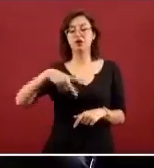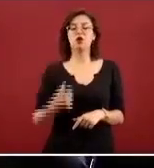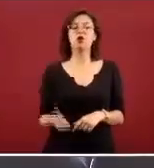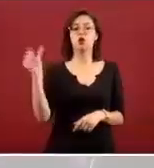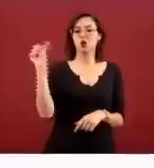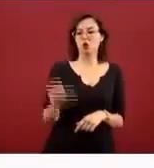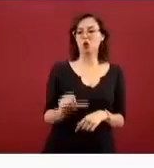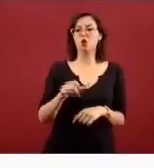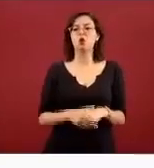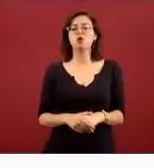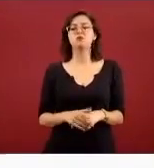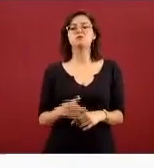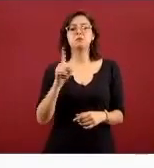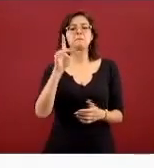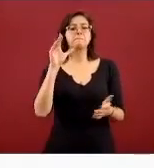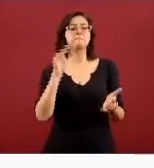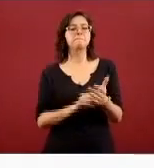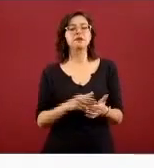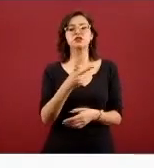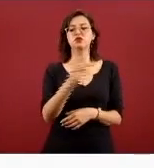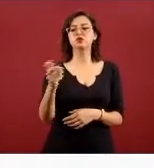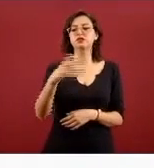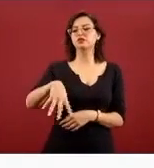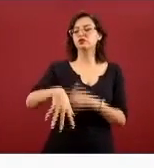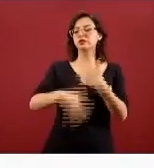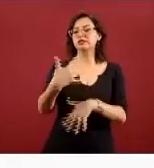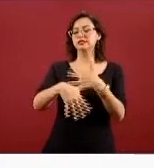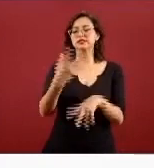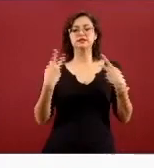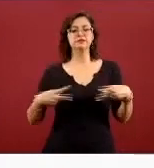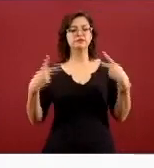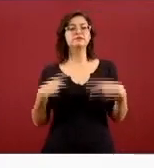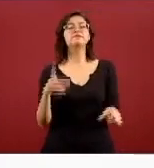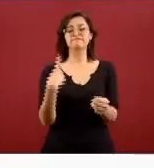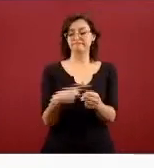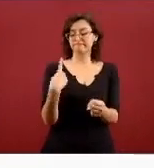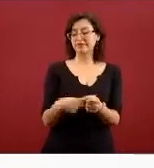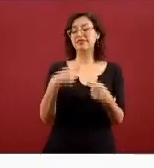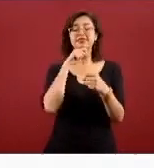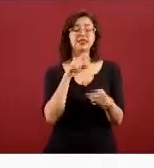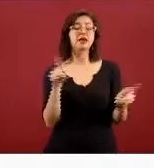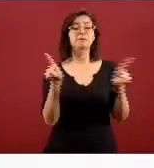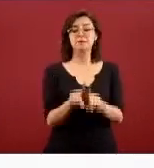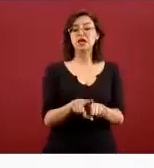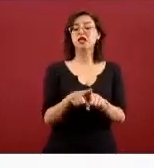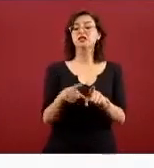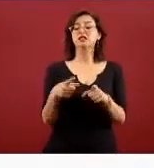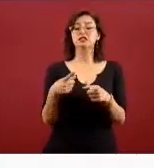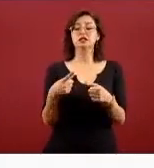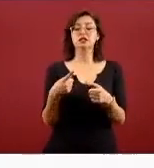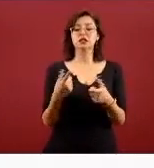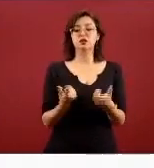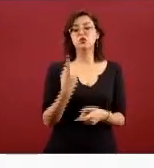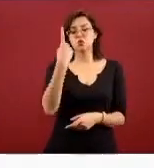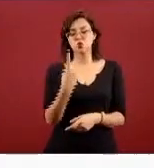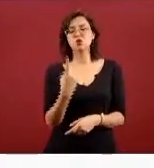son 1.215 casos confirmados. Así también se suma una nueva defunción para